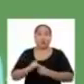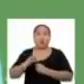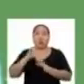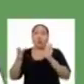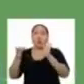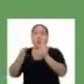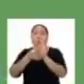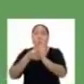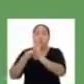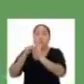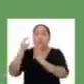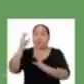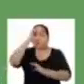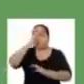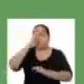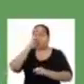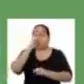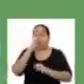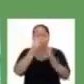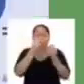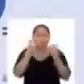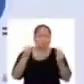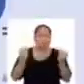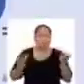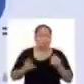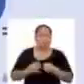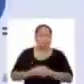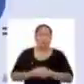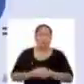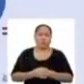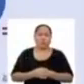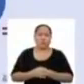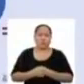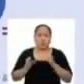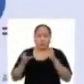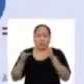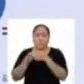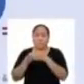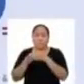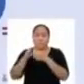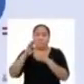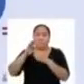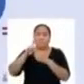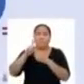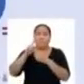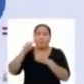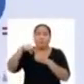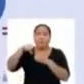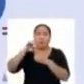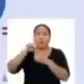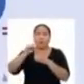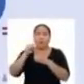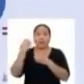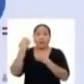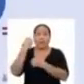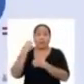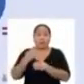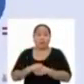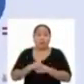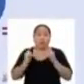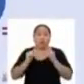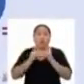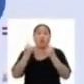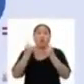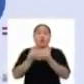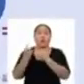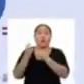en el mundo. ¡Azul! Los bloques económicos son grupos de países que deciden tener acuerdos